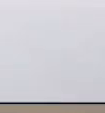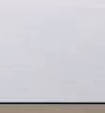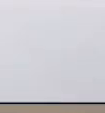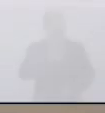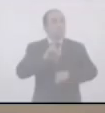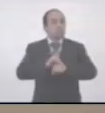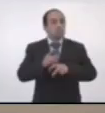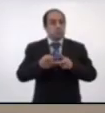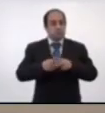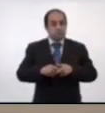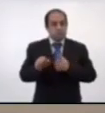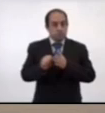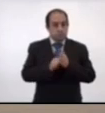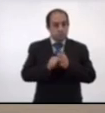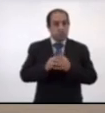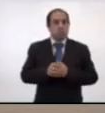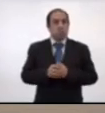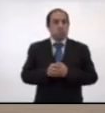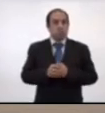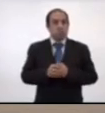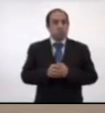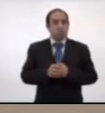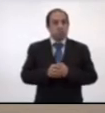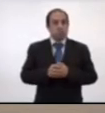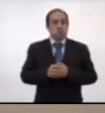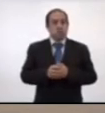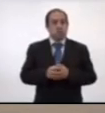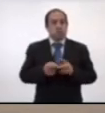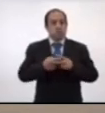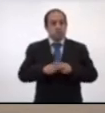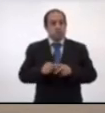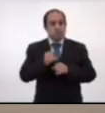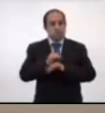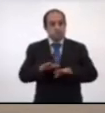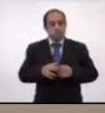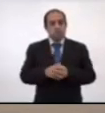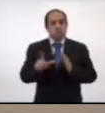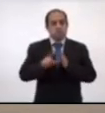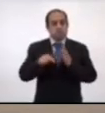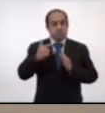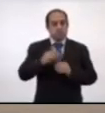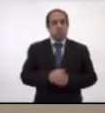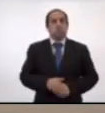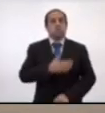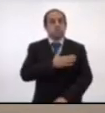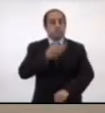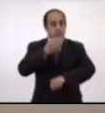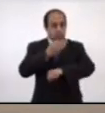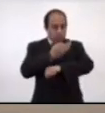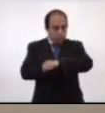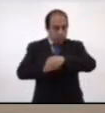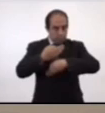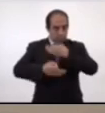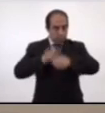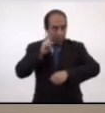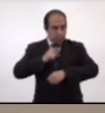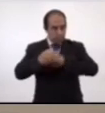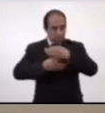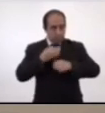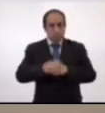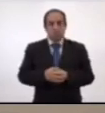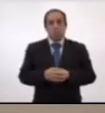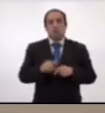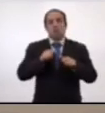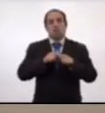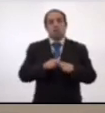Buen día. Iniciamos con el informe sobre la línea 12 del metro. Muy buenas tardes a todas, a todos. A continuación